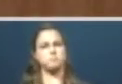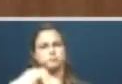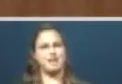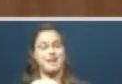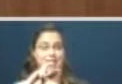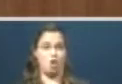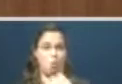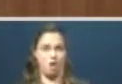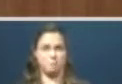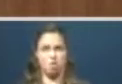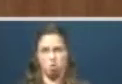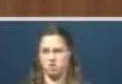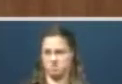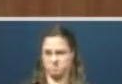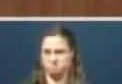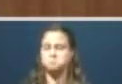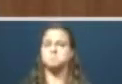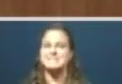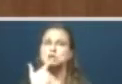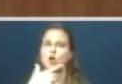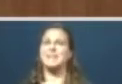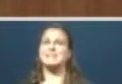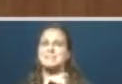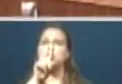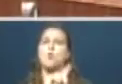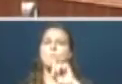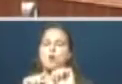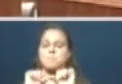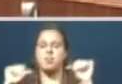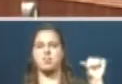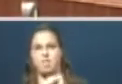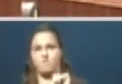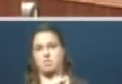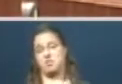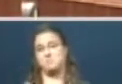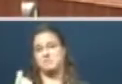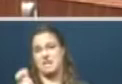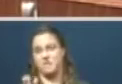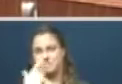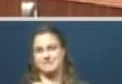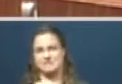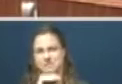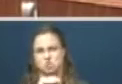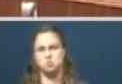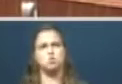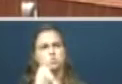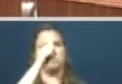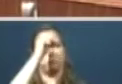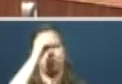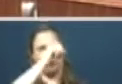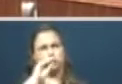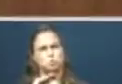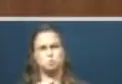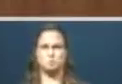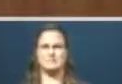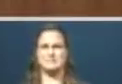planteado el gobierno aún entendiendo la gravedad del problema del déficit tarifa que tiene españa una posición que es especialmente crítica